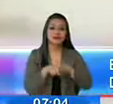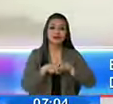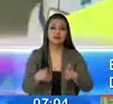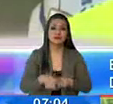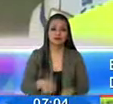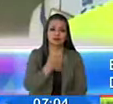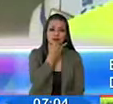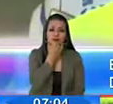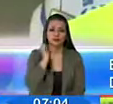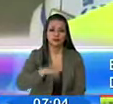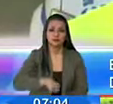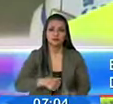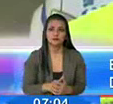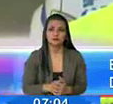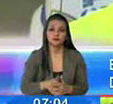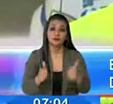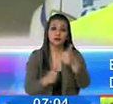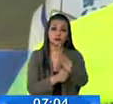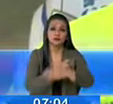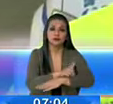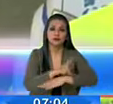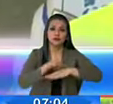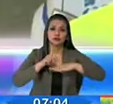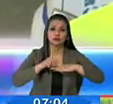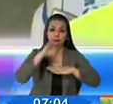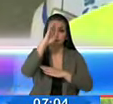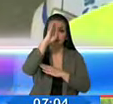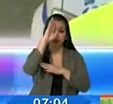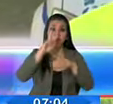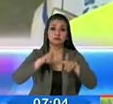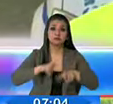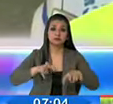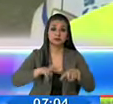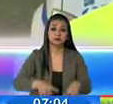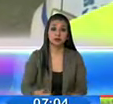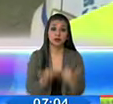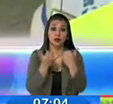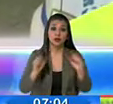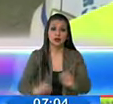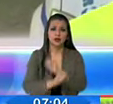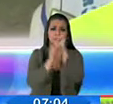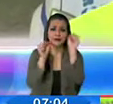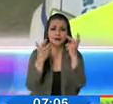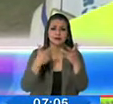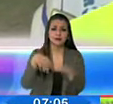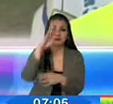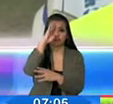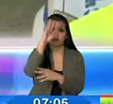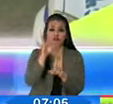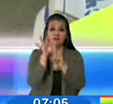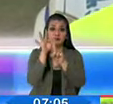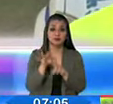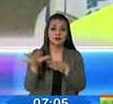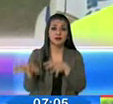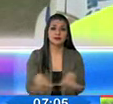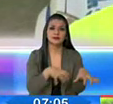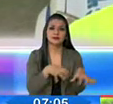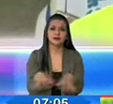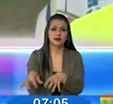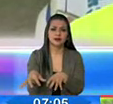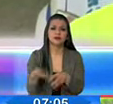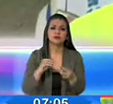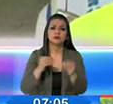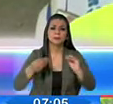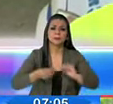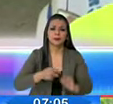ley. Como subdirección de inteligencia delincuencial, esta madrugada hemos realizado la operación policial denominada Impacto 23, la misma que tenía